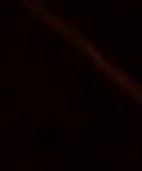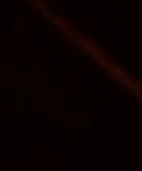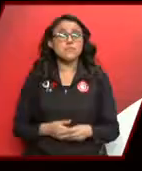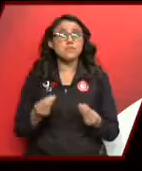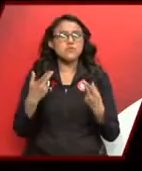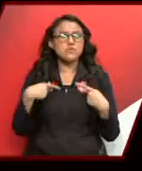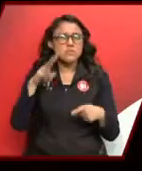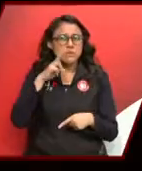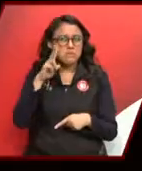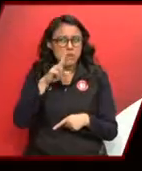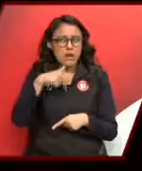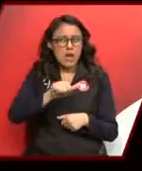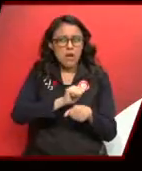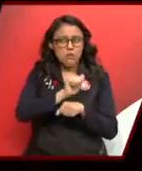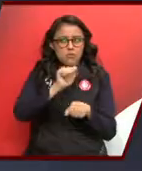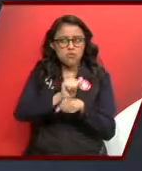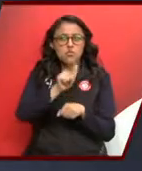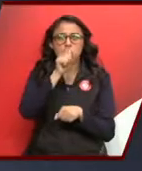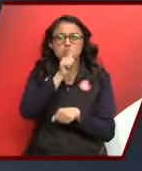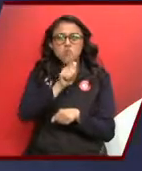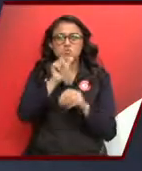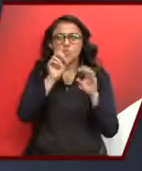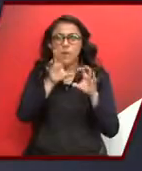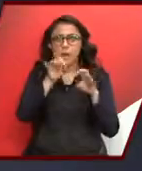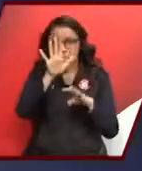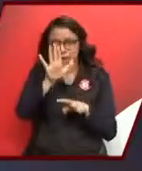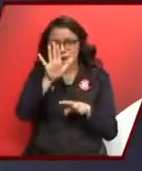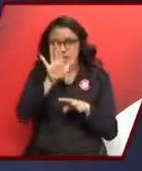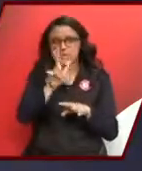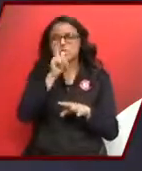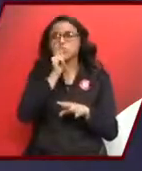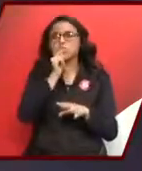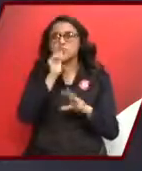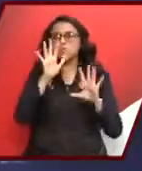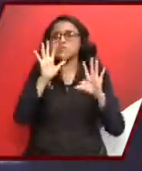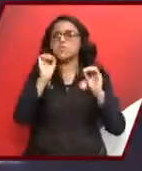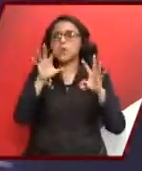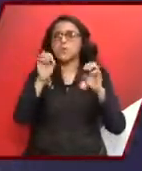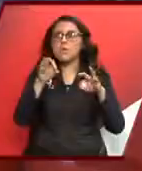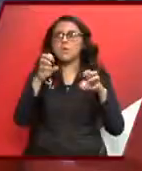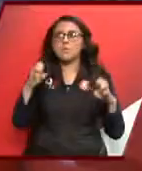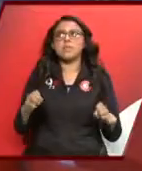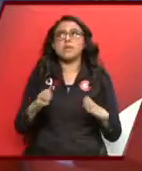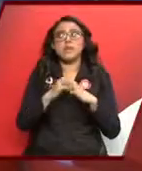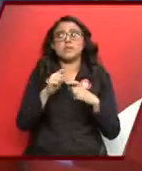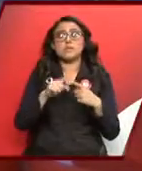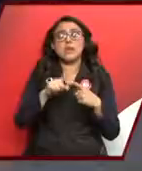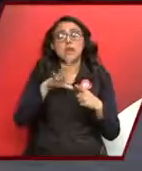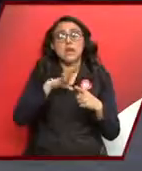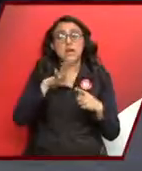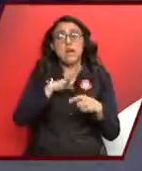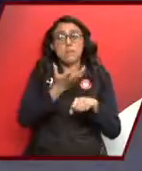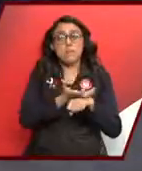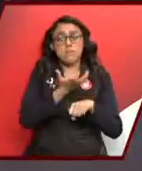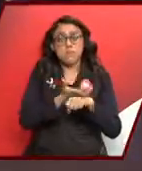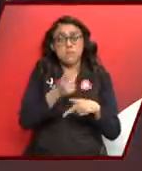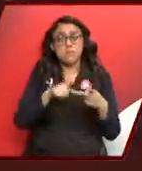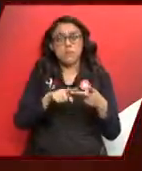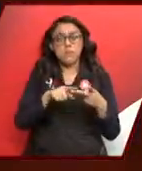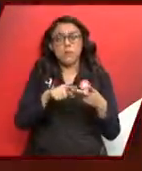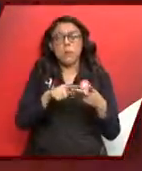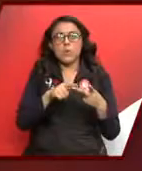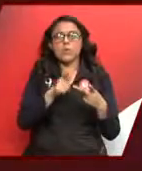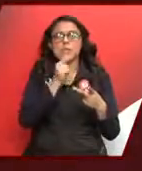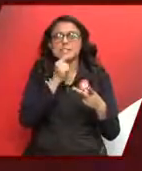Muchos hemos visto circular autos con luces. En efecto, los más recurrentes son vehículos de emergencia como ambulancias o policiales.